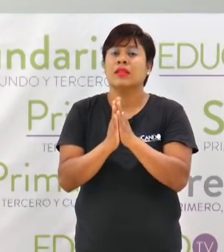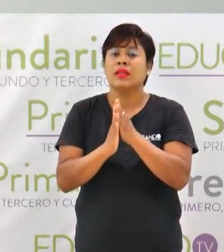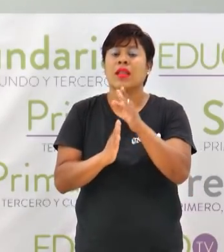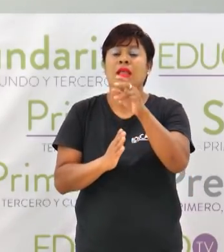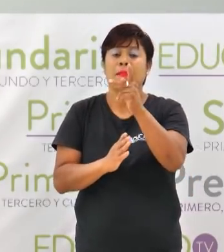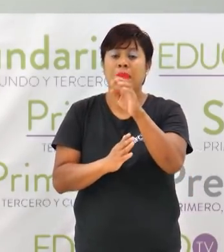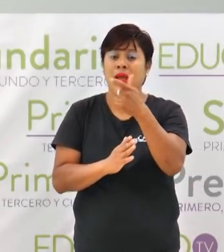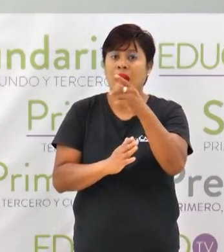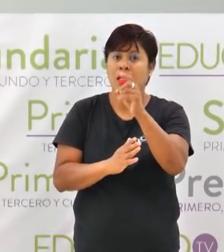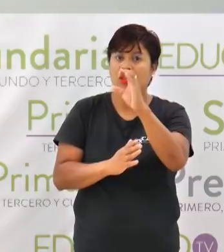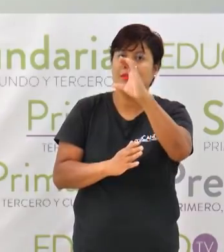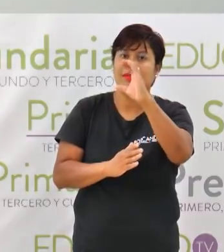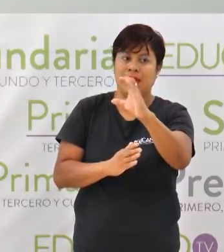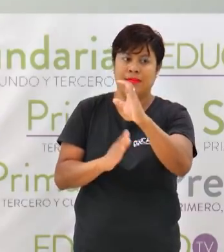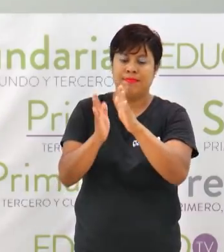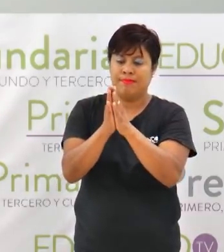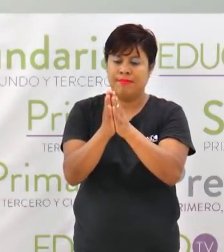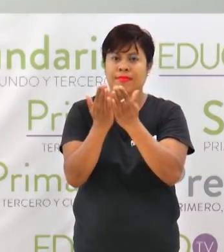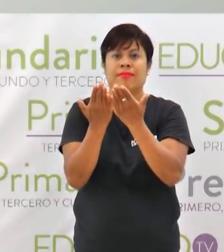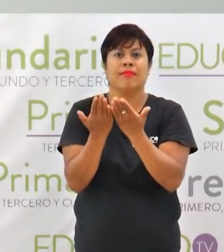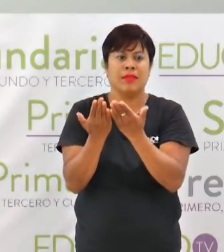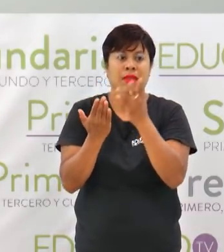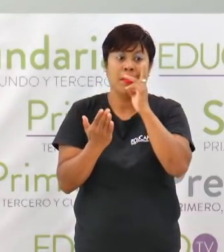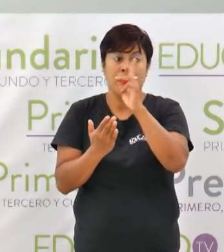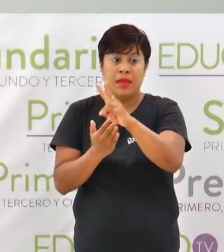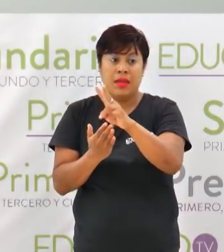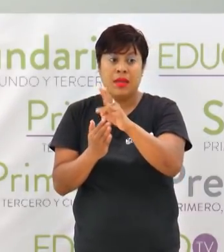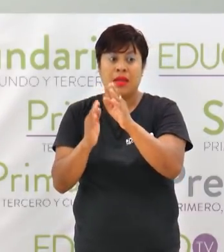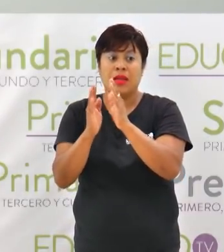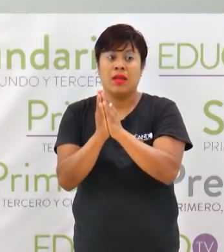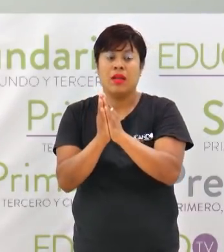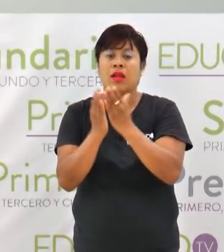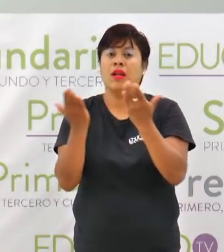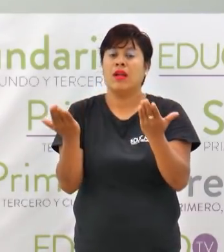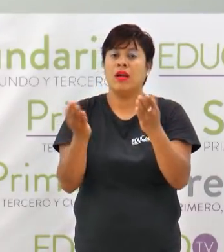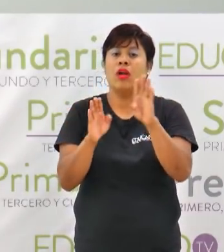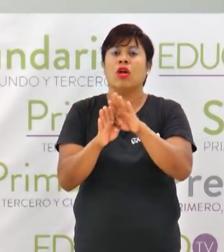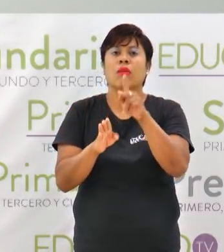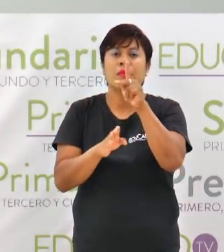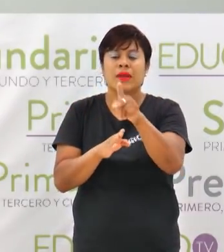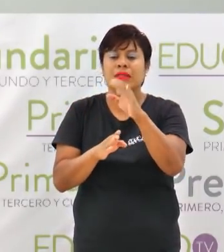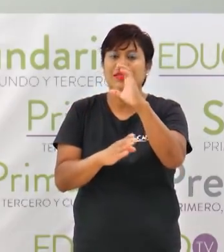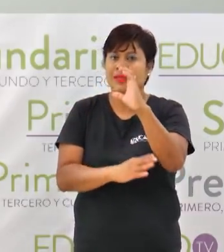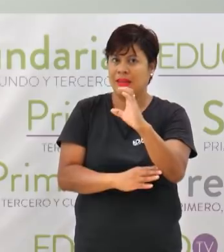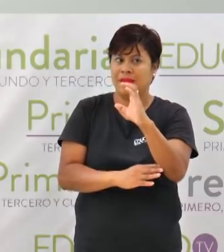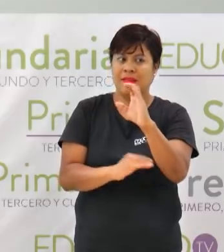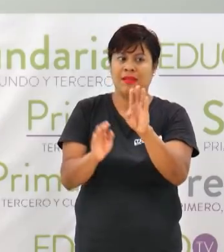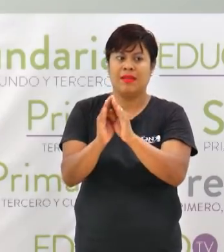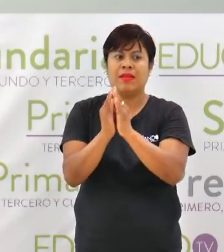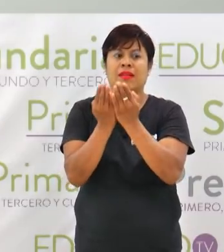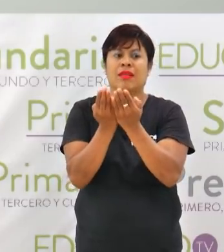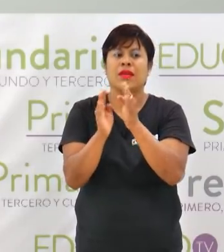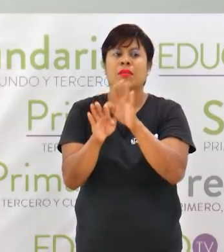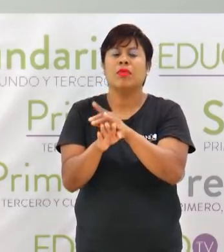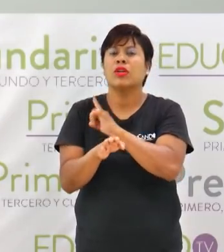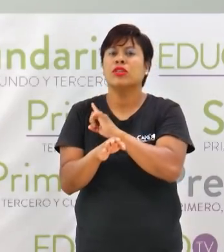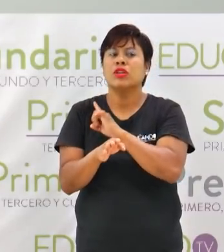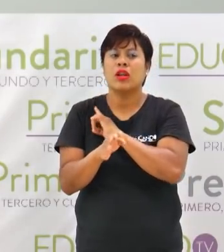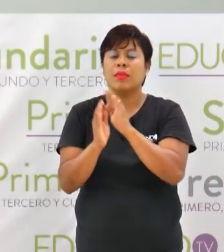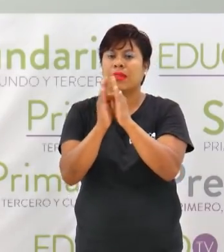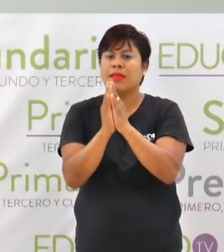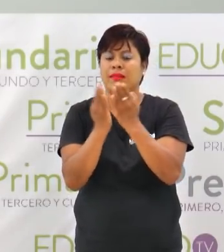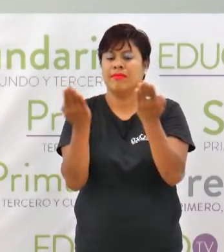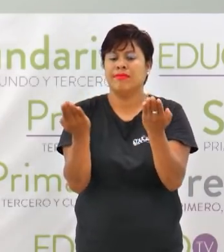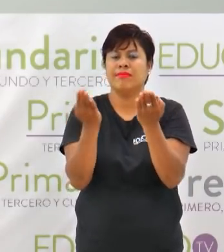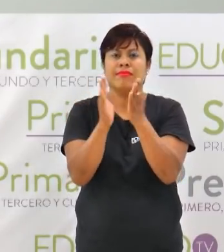de plegado C, ¿bien? Date cuenta cómo parece una letra C, porque simple y sencillamente se